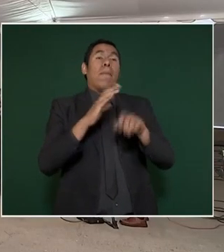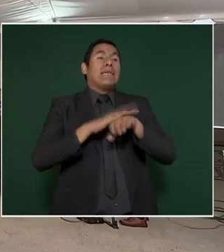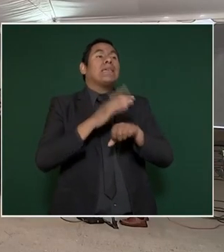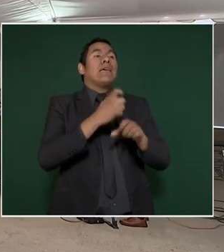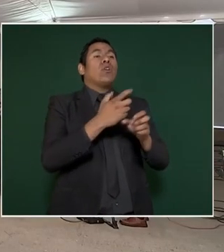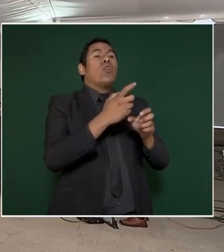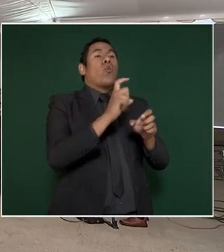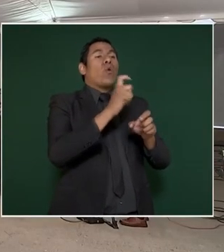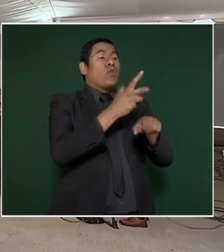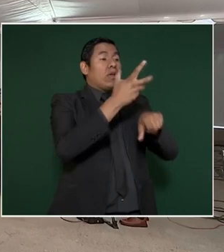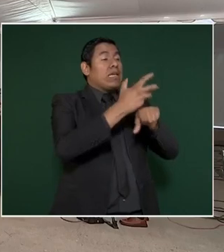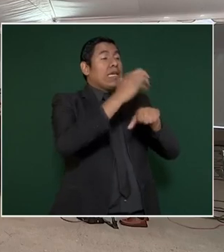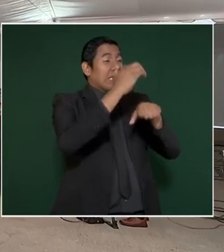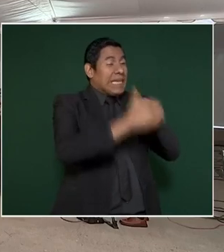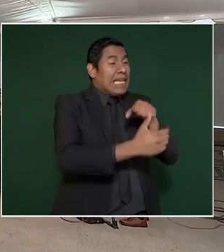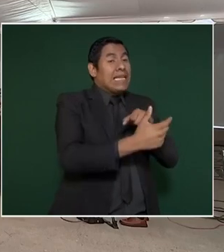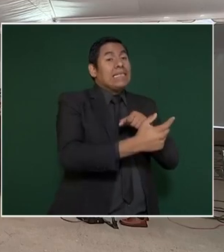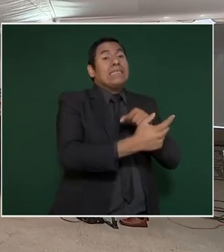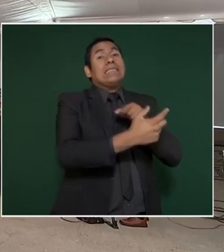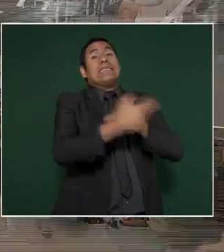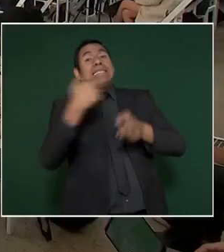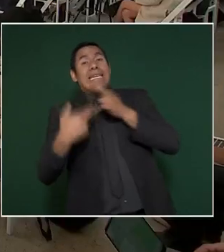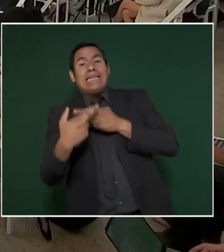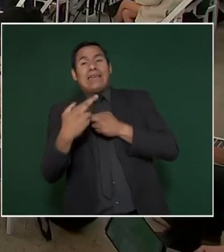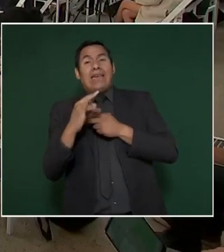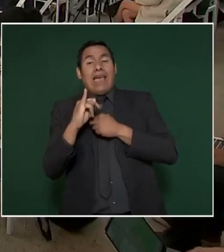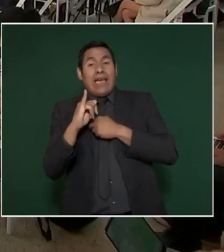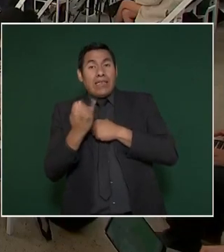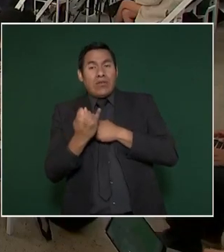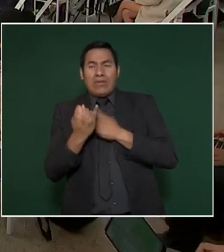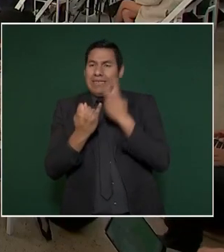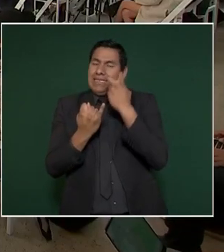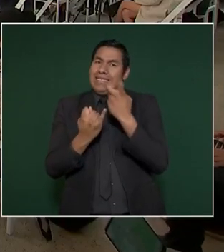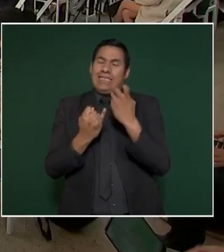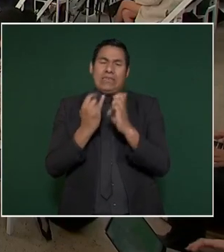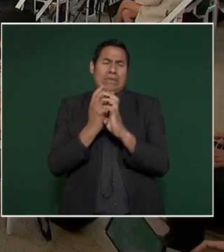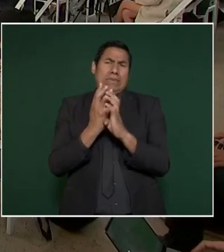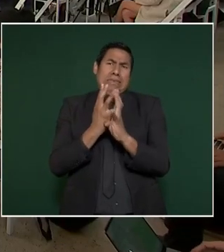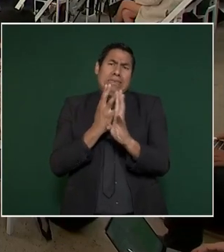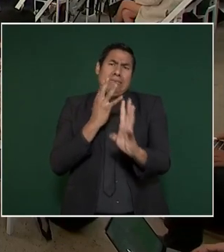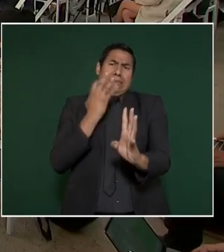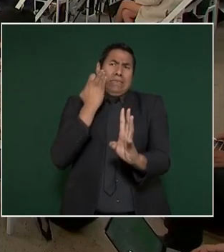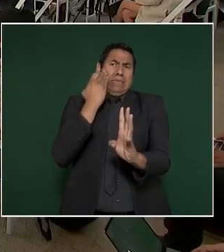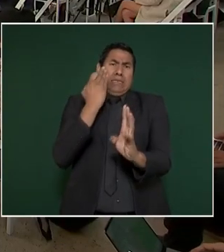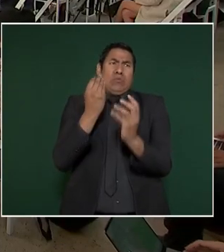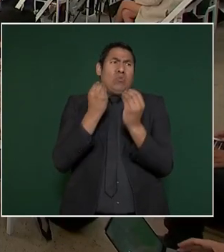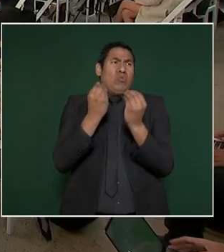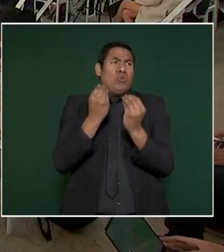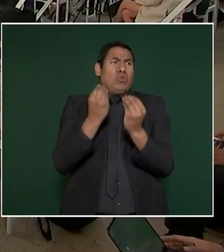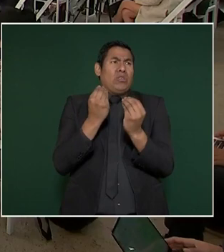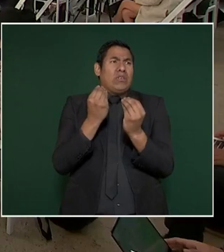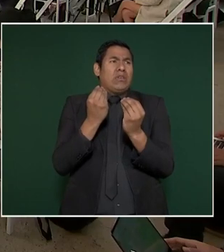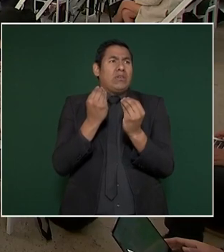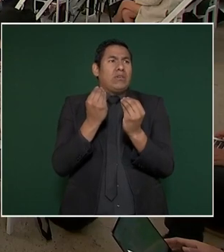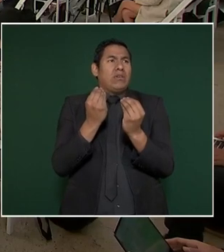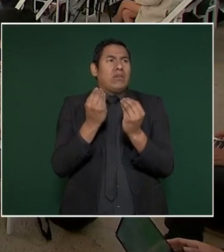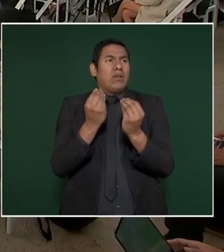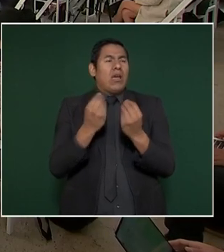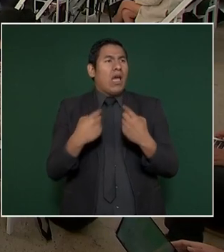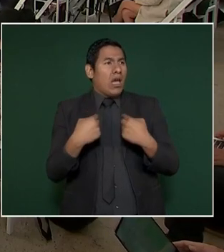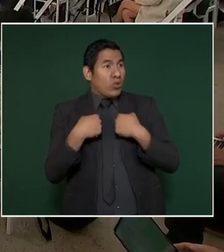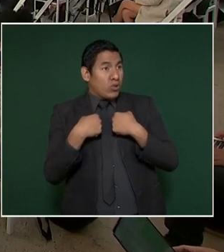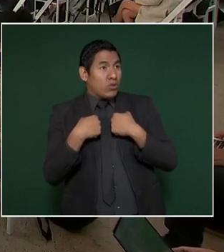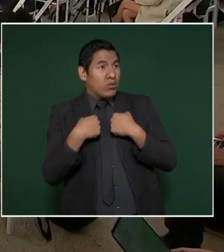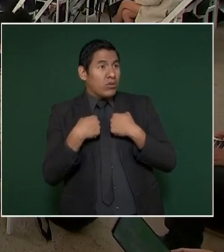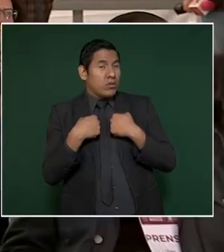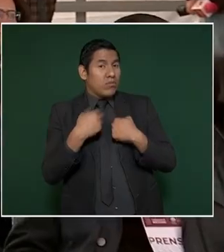el regreso de Estados Unidos a México aj Ajá nosotros Sí nosotros